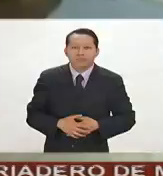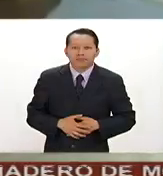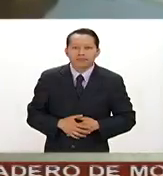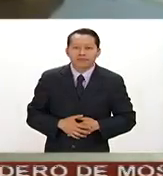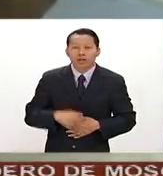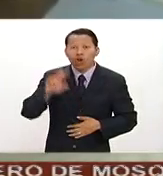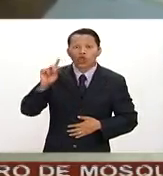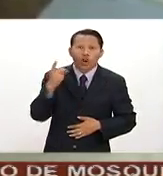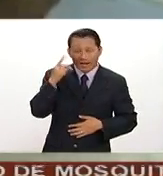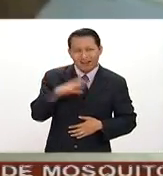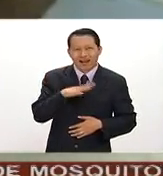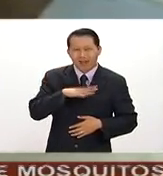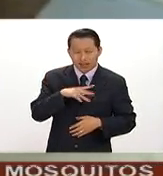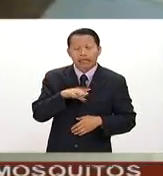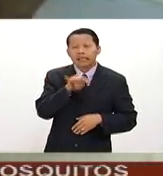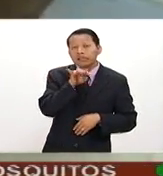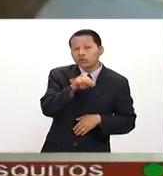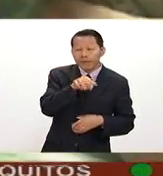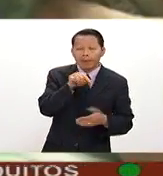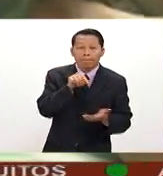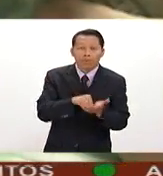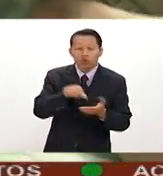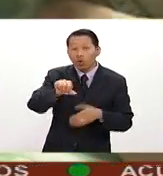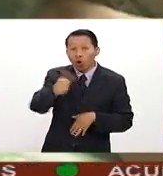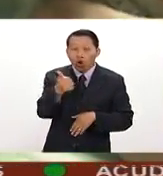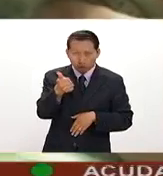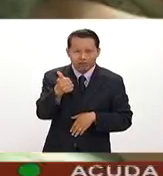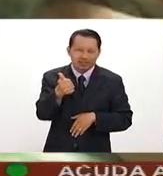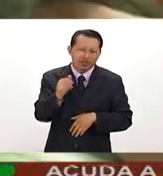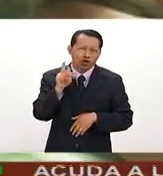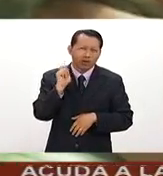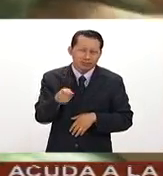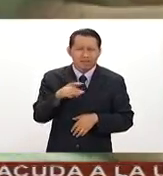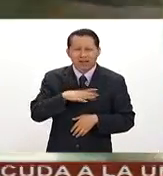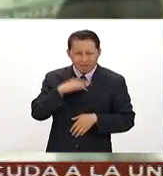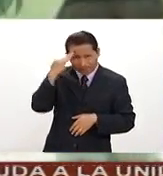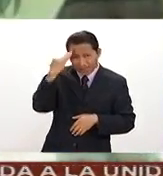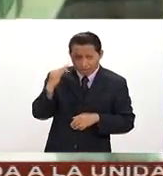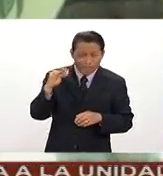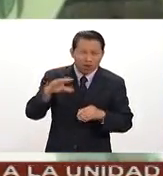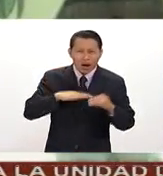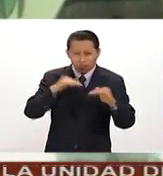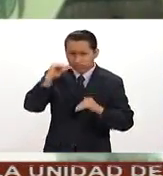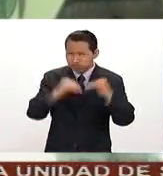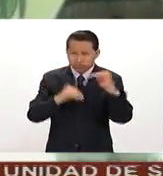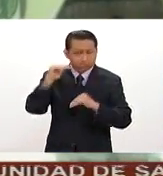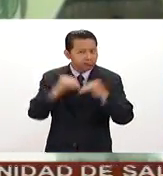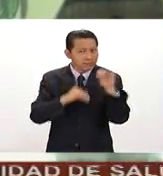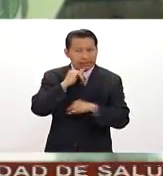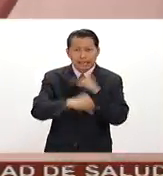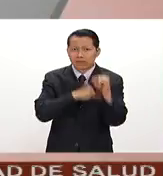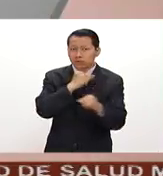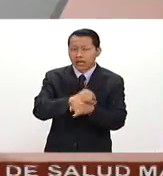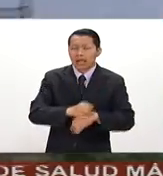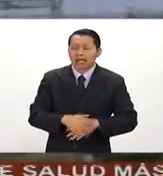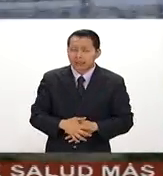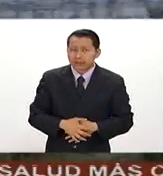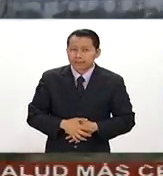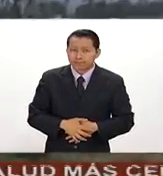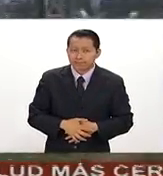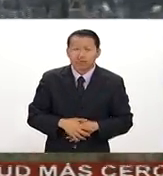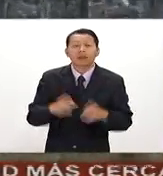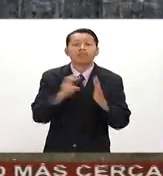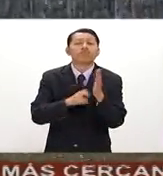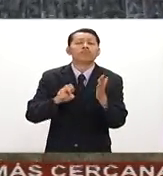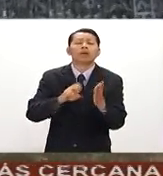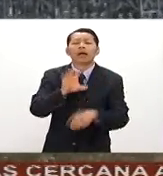Dólar cierra la venta en 19 pesos con 11 centavos en medio de una jornada de inestabilidad financiera internacional.